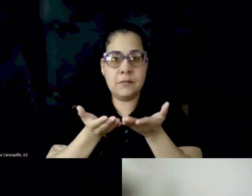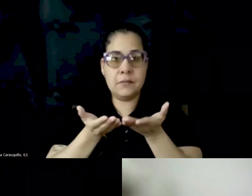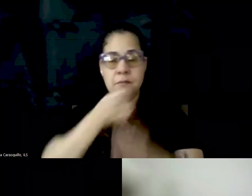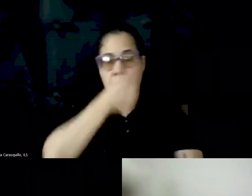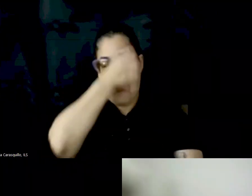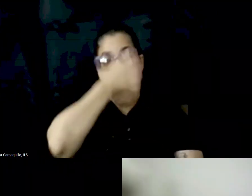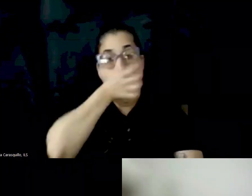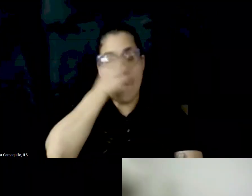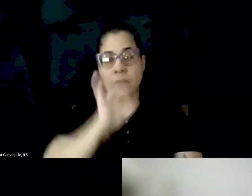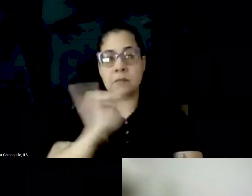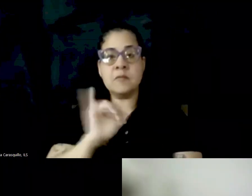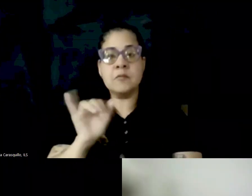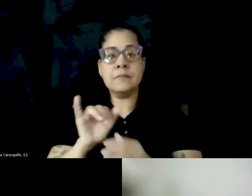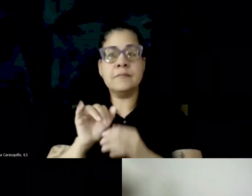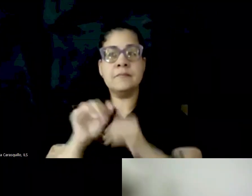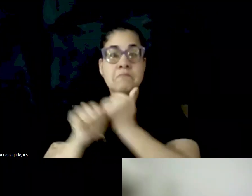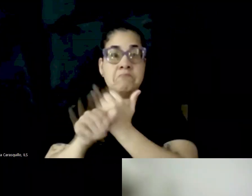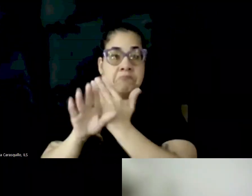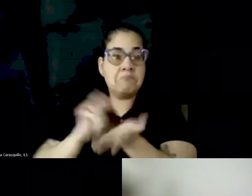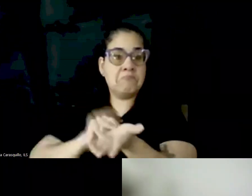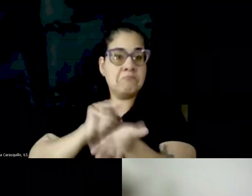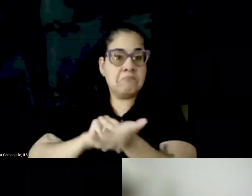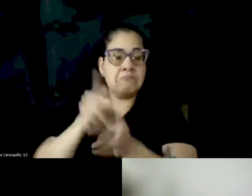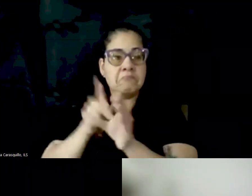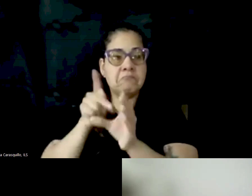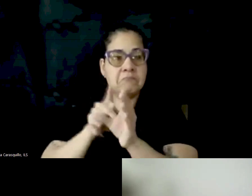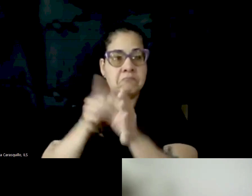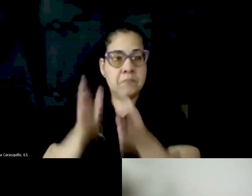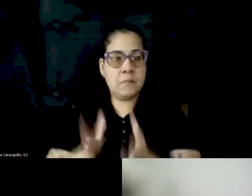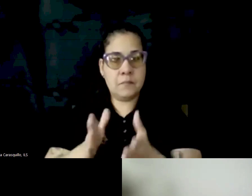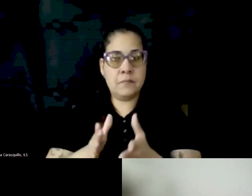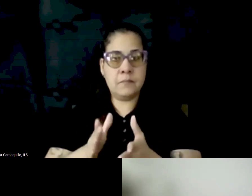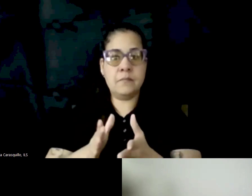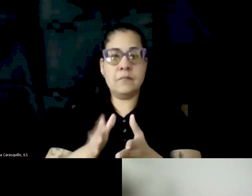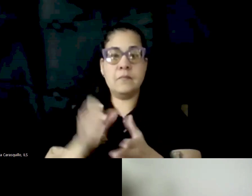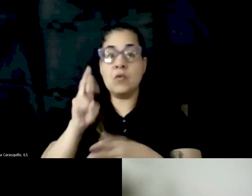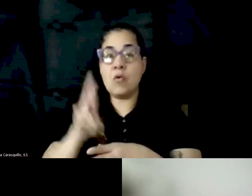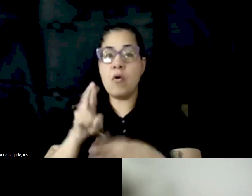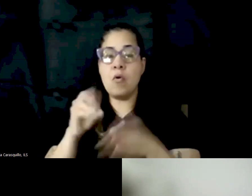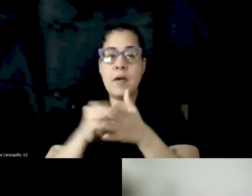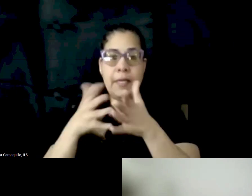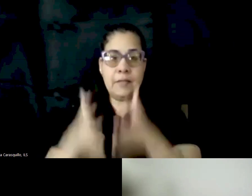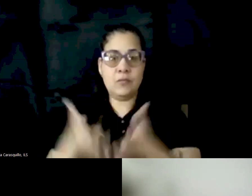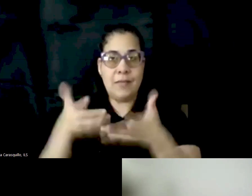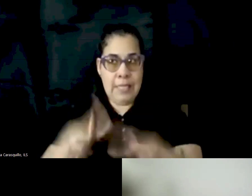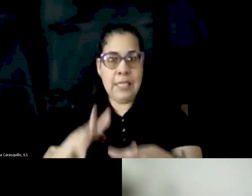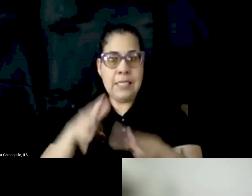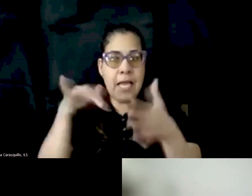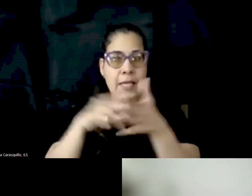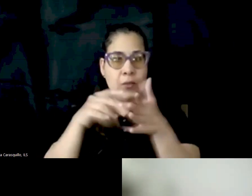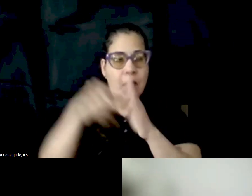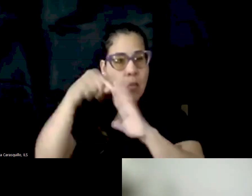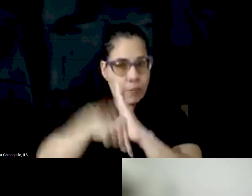telemedicina, donde un psiquiatra de niños o un fellow, un estudiante ya psiquiatra que está haciendo la especialidad en psiquiatría de niños,